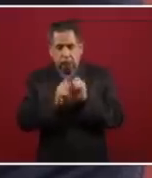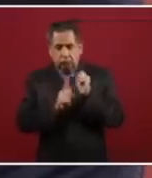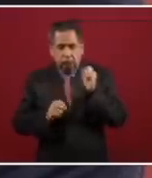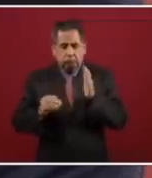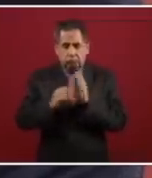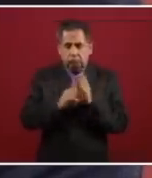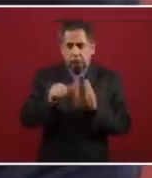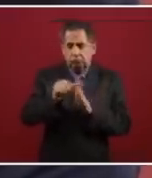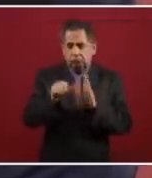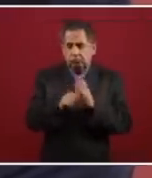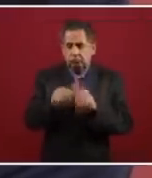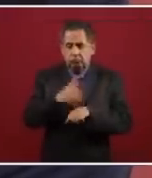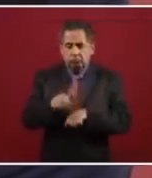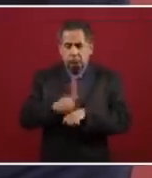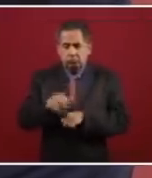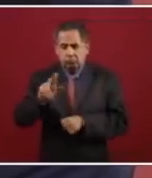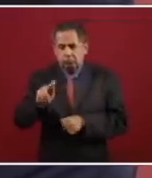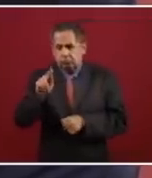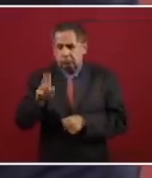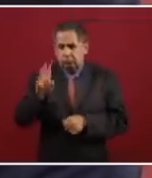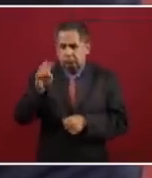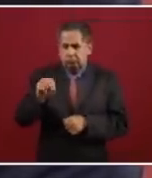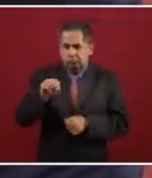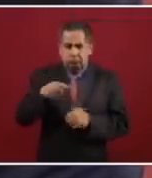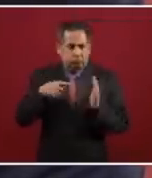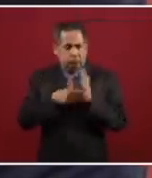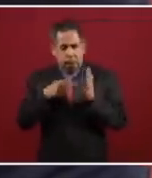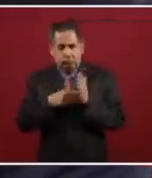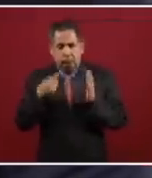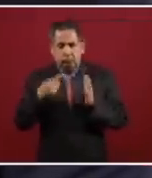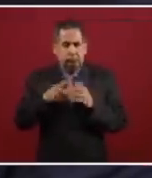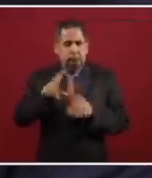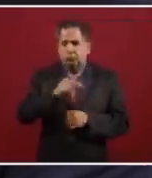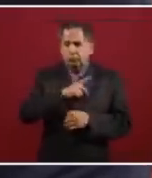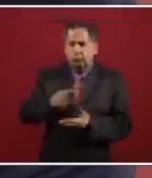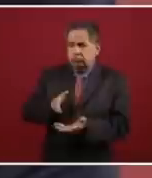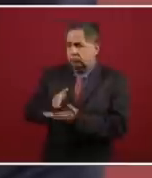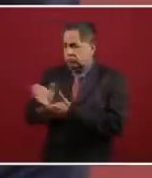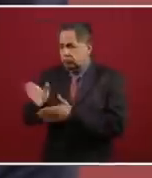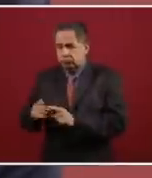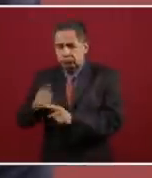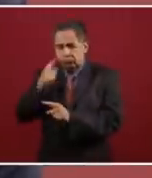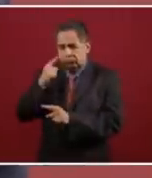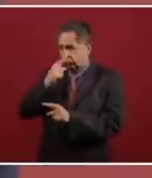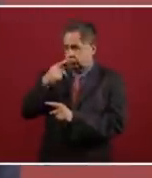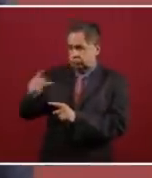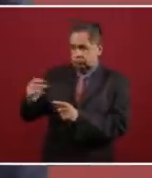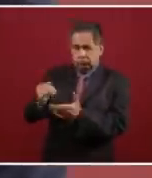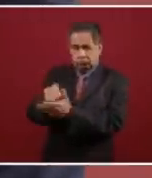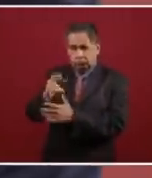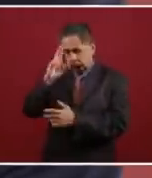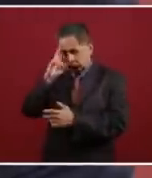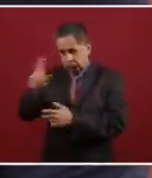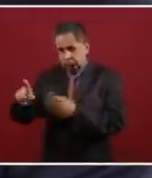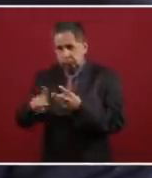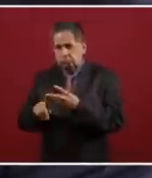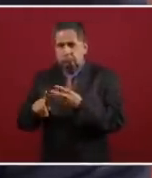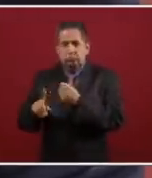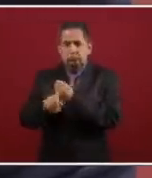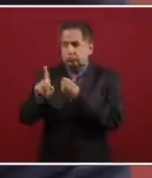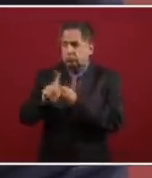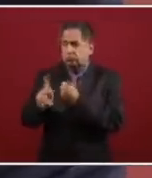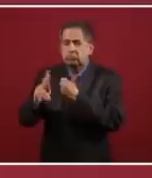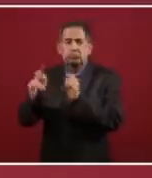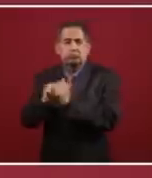el artículo 89, la no intervención, la autodeterminación de los pueblos, la solución